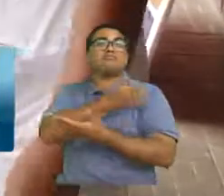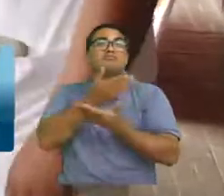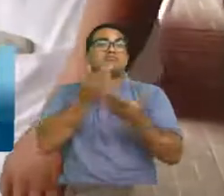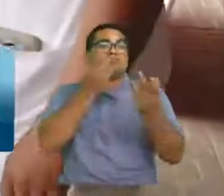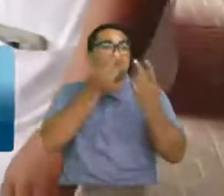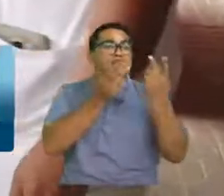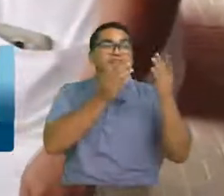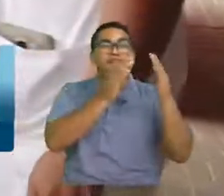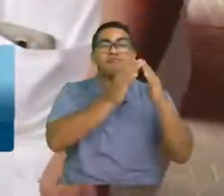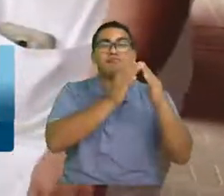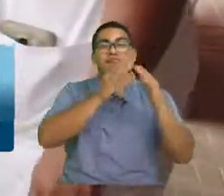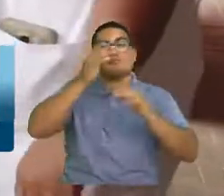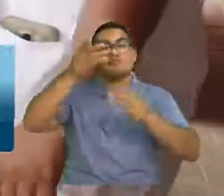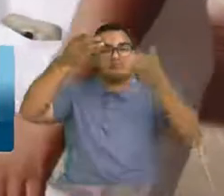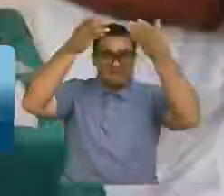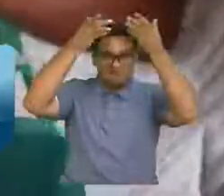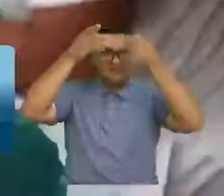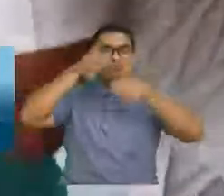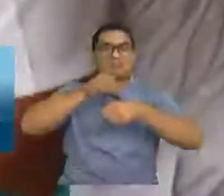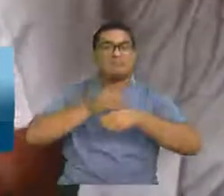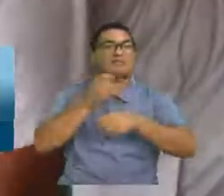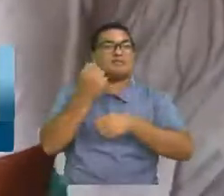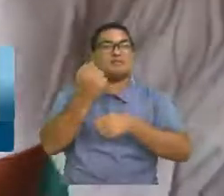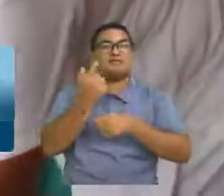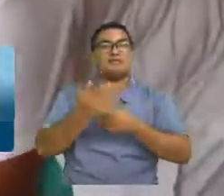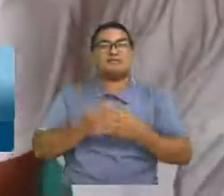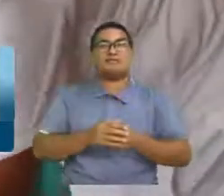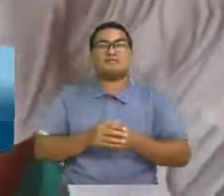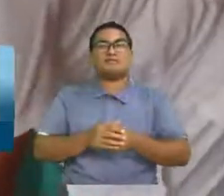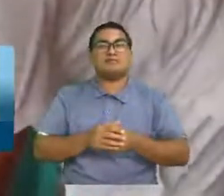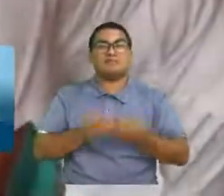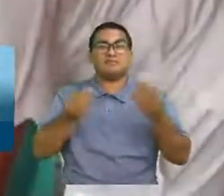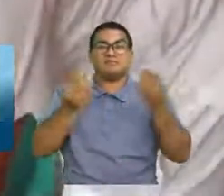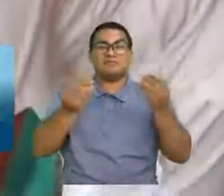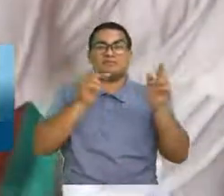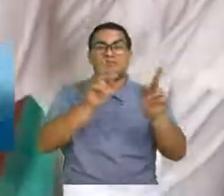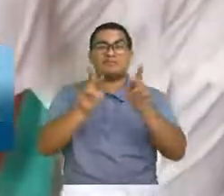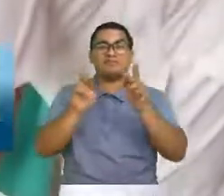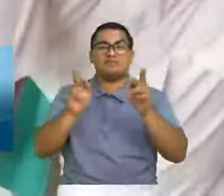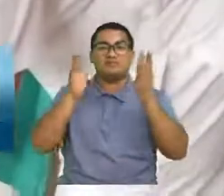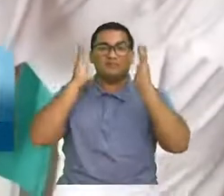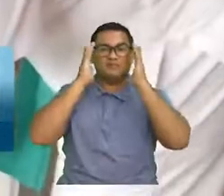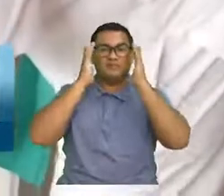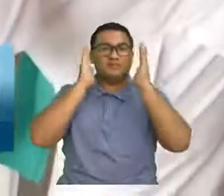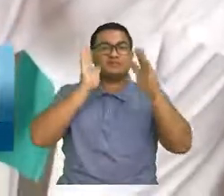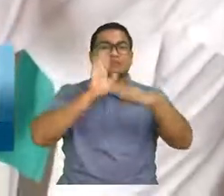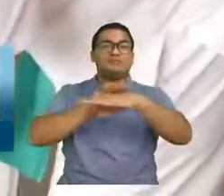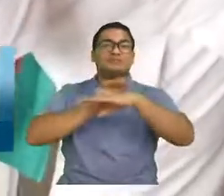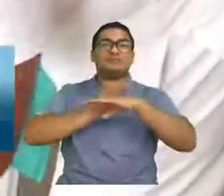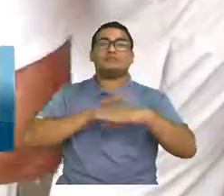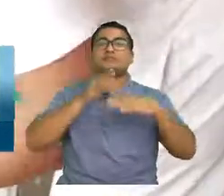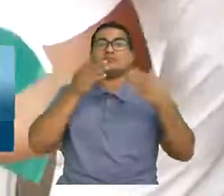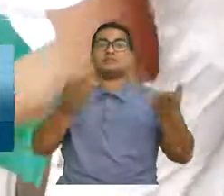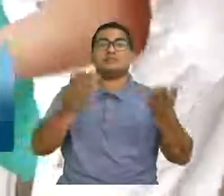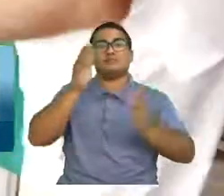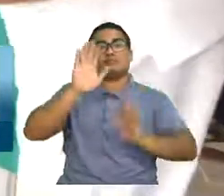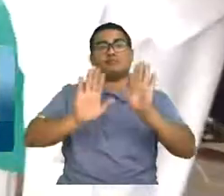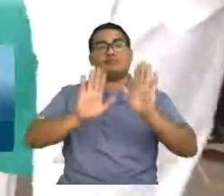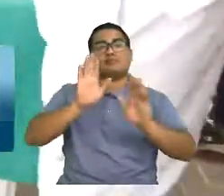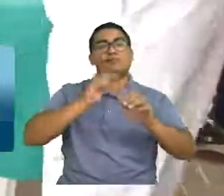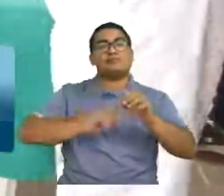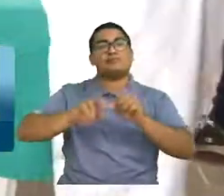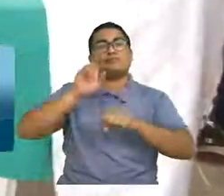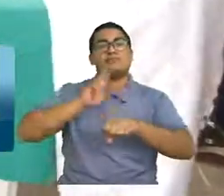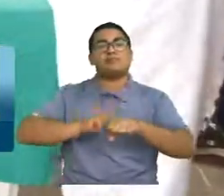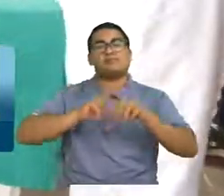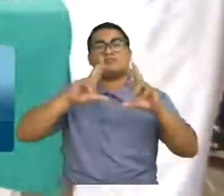casa, quizás porque andan en otros barrios, obviamente, ¿no? Tanta población. El llamado que le hace usted para participar activamente de esta Jornada